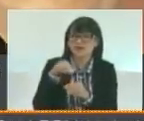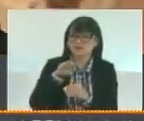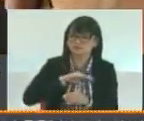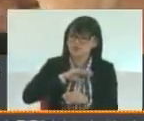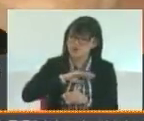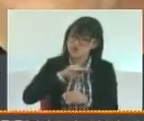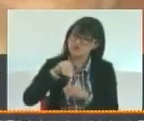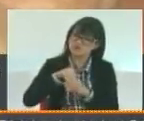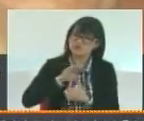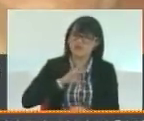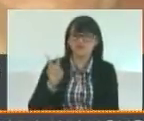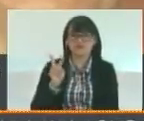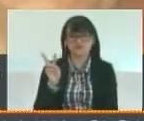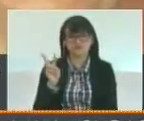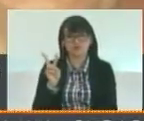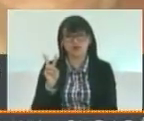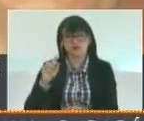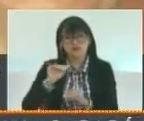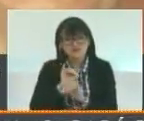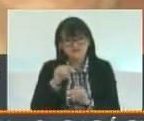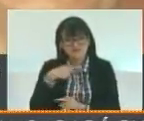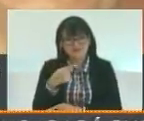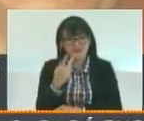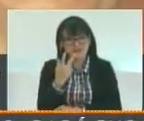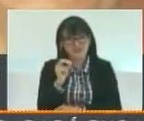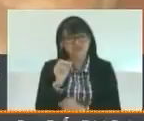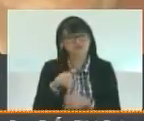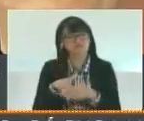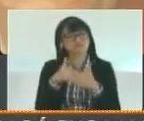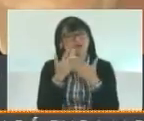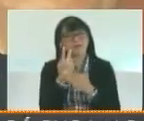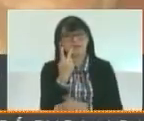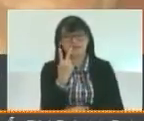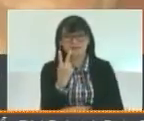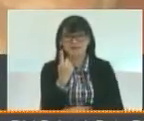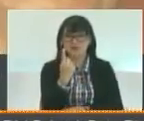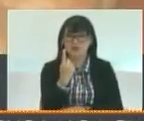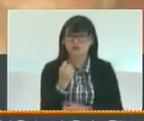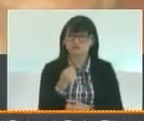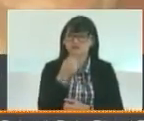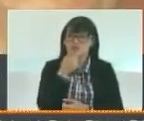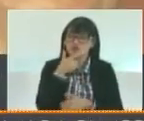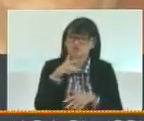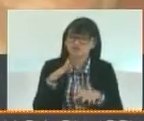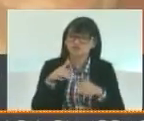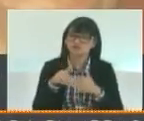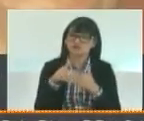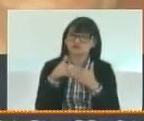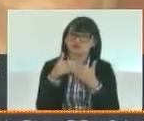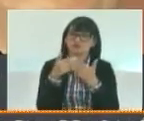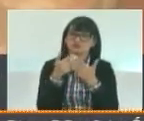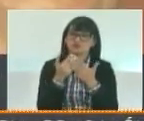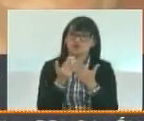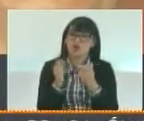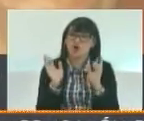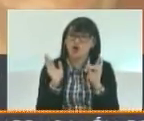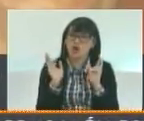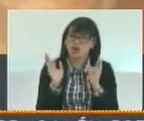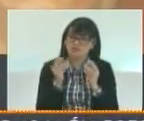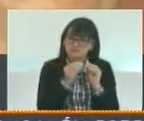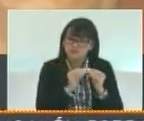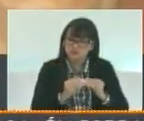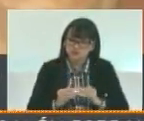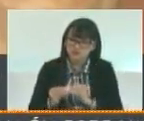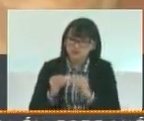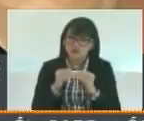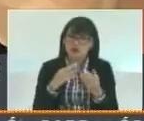a que después del 20, el 21, cuando amanezca, que va a ser un lindo amanecer, sin lugar a dudas, nosotros podamos recomponer